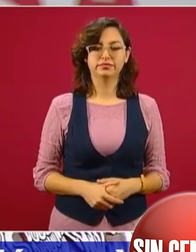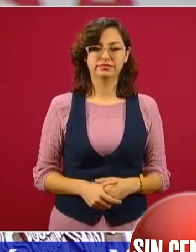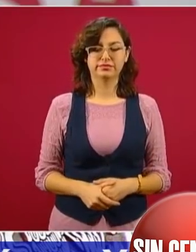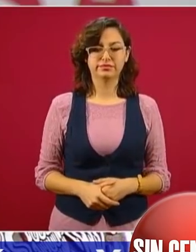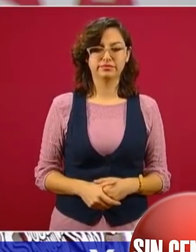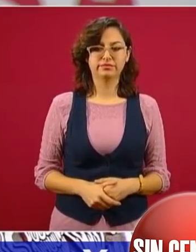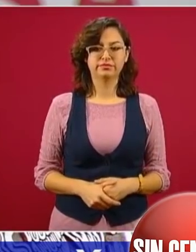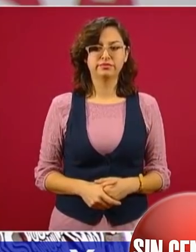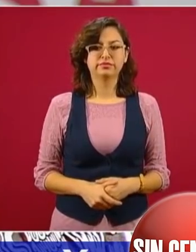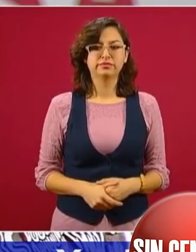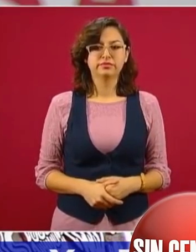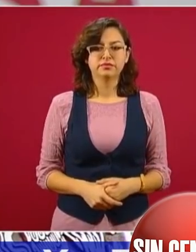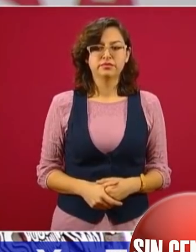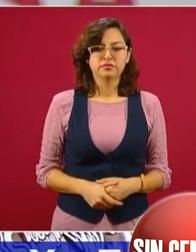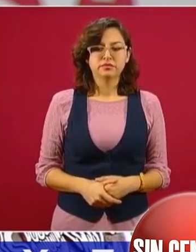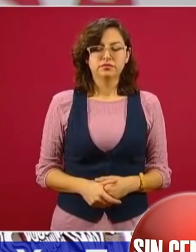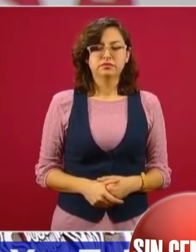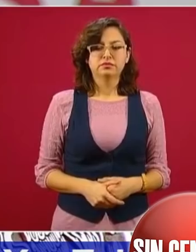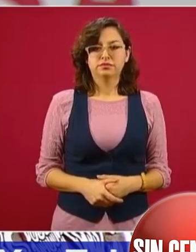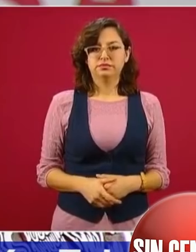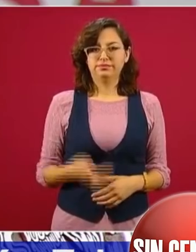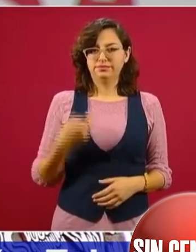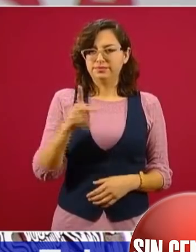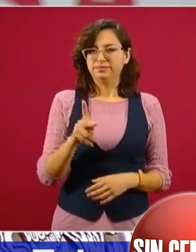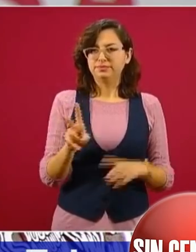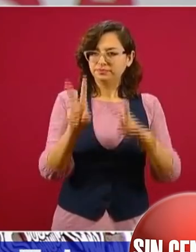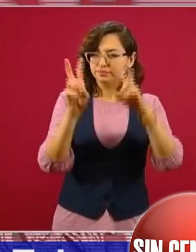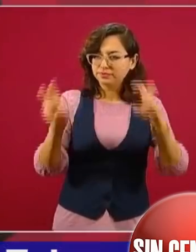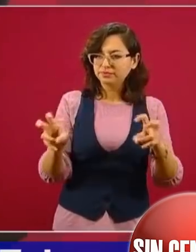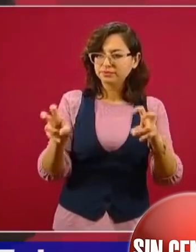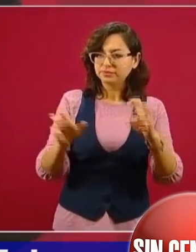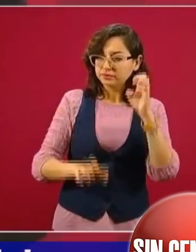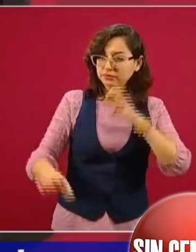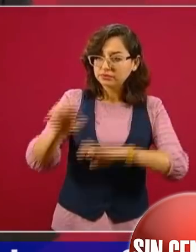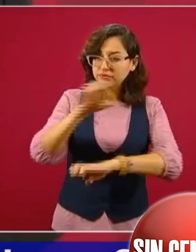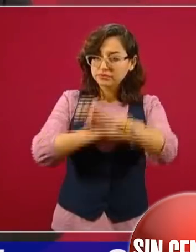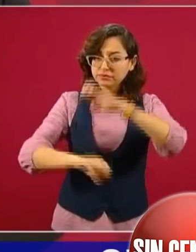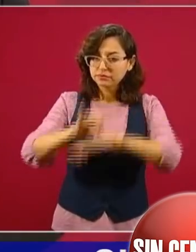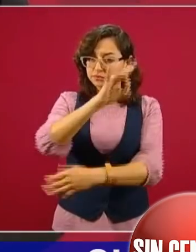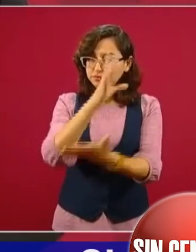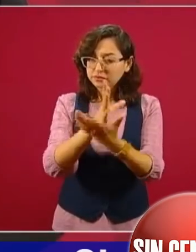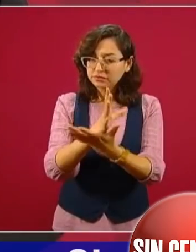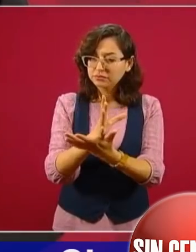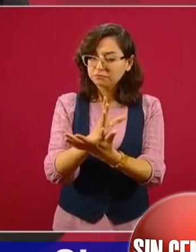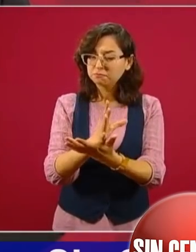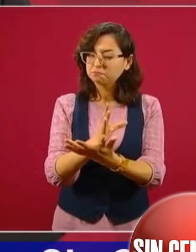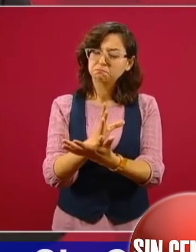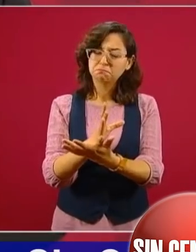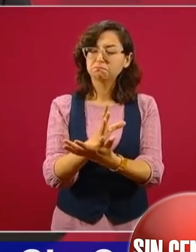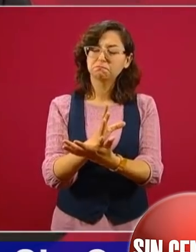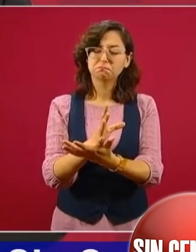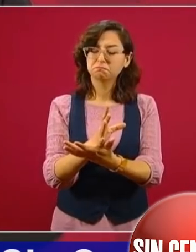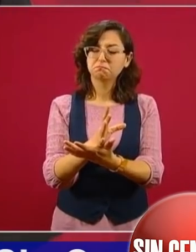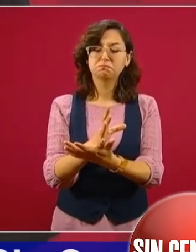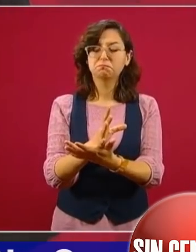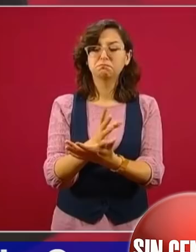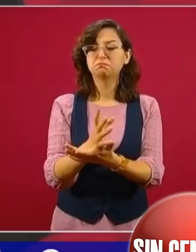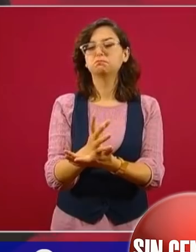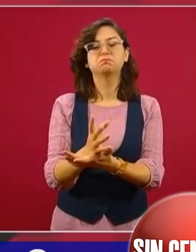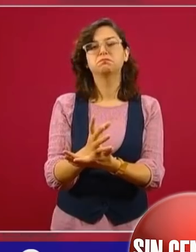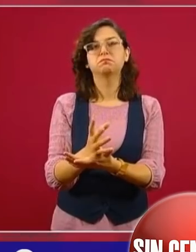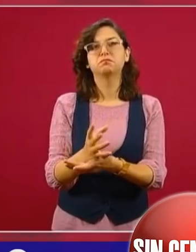pero no tiene que ver con empresarios. En sentido estricto, estas personas que